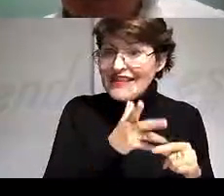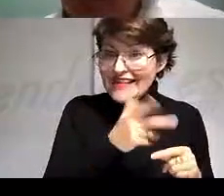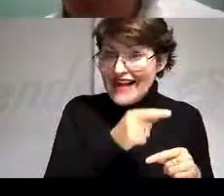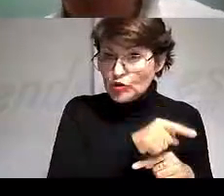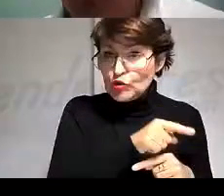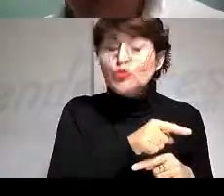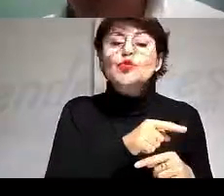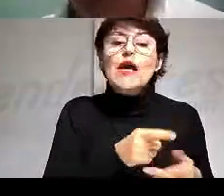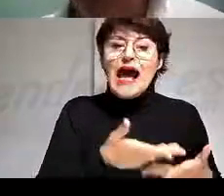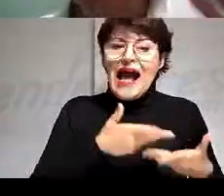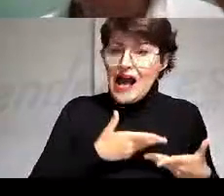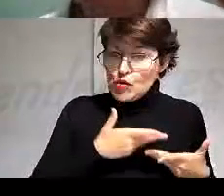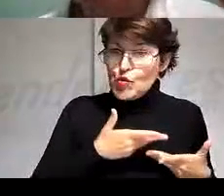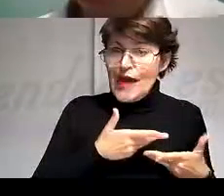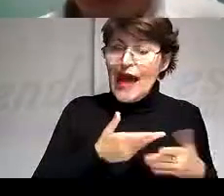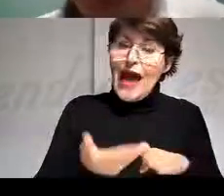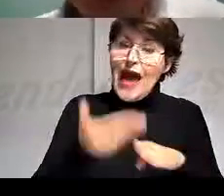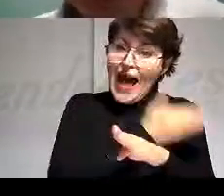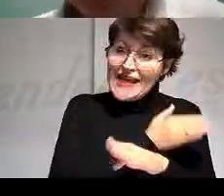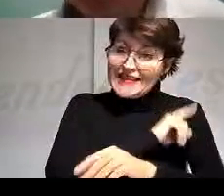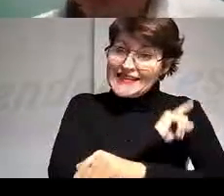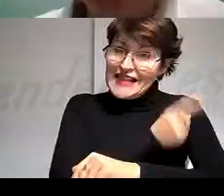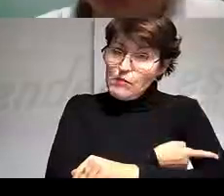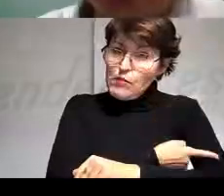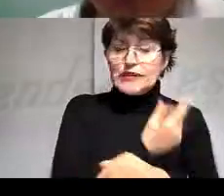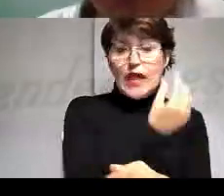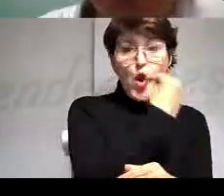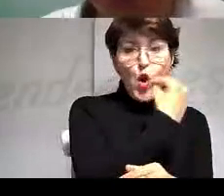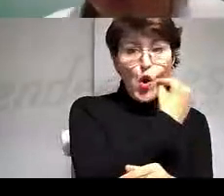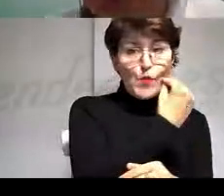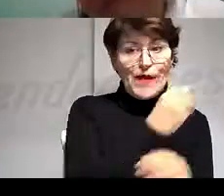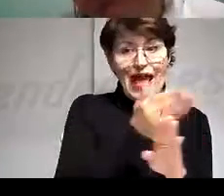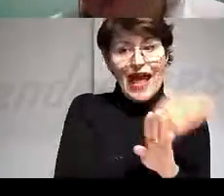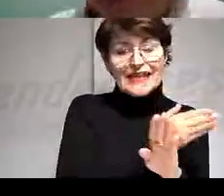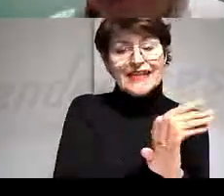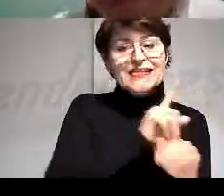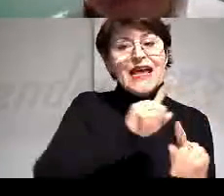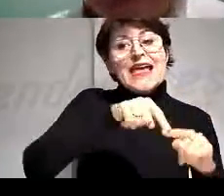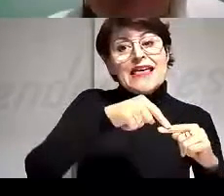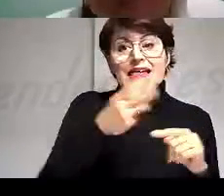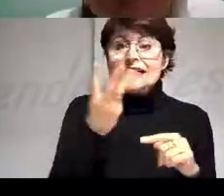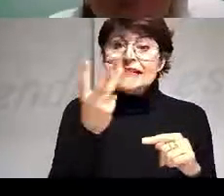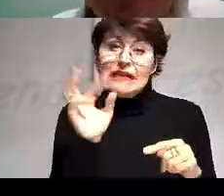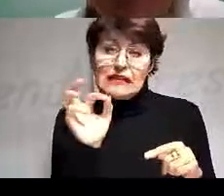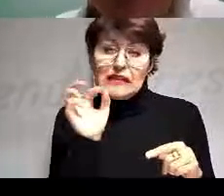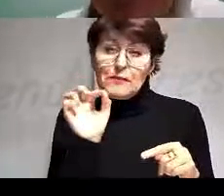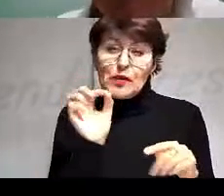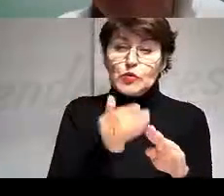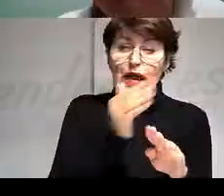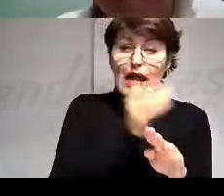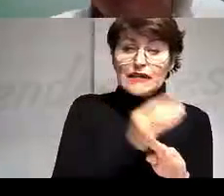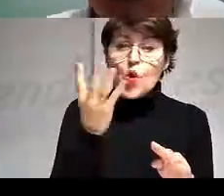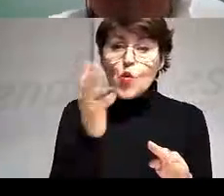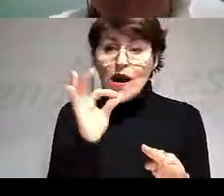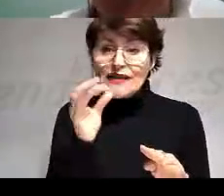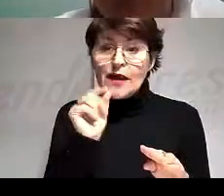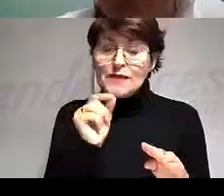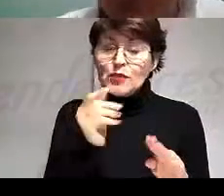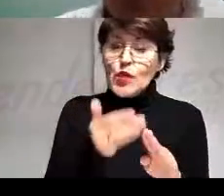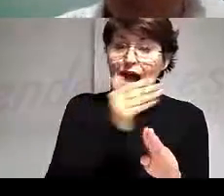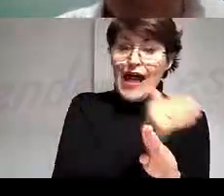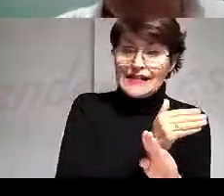de esos hidratos de carbono inicialmente. Después, a partir de los 30 minutos, 30-45 minutos, se empieza a quemar también grasa,